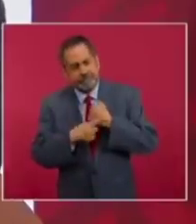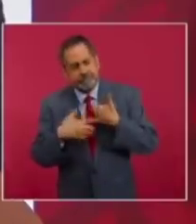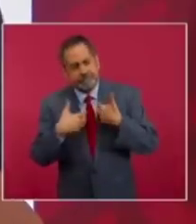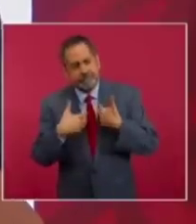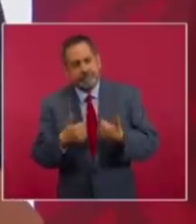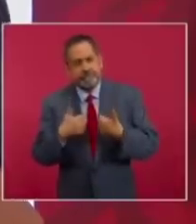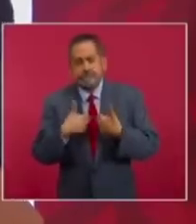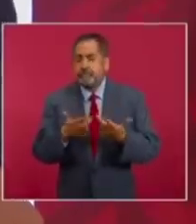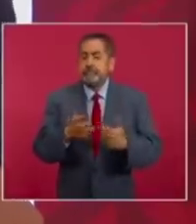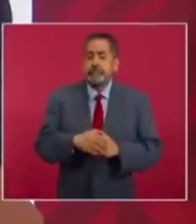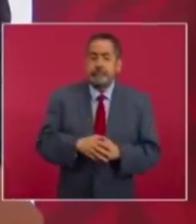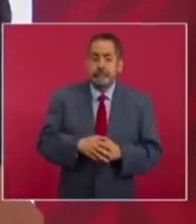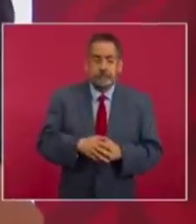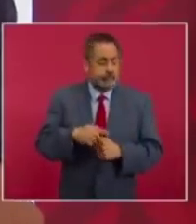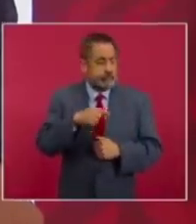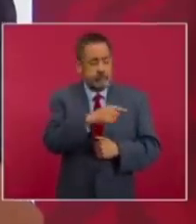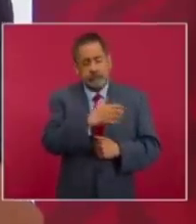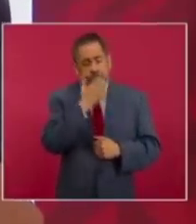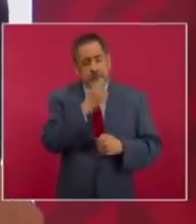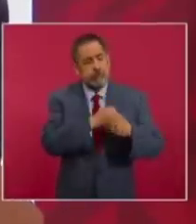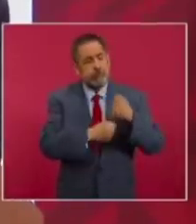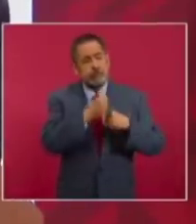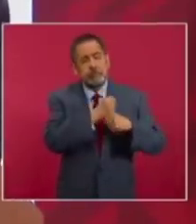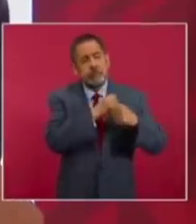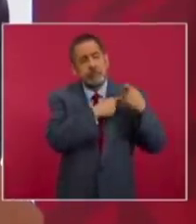El conservadurismo viene de lejos,